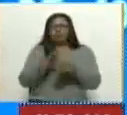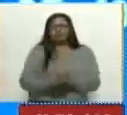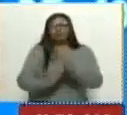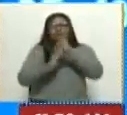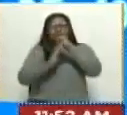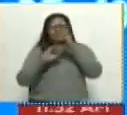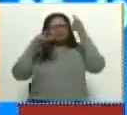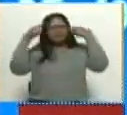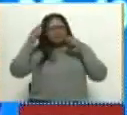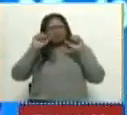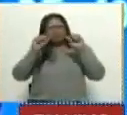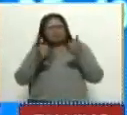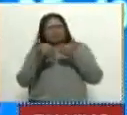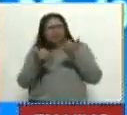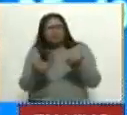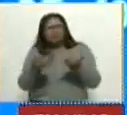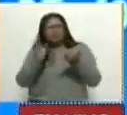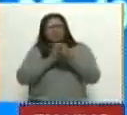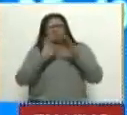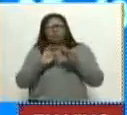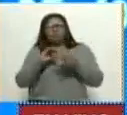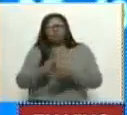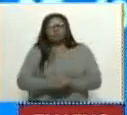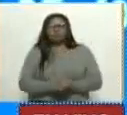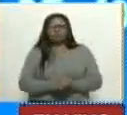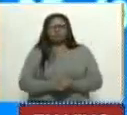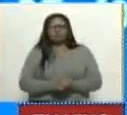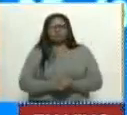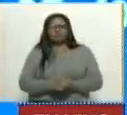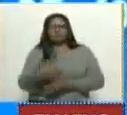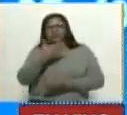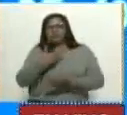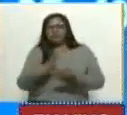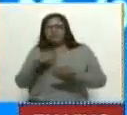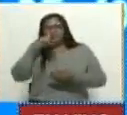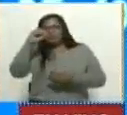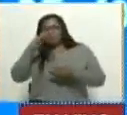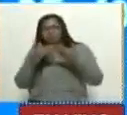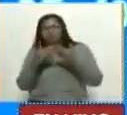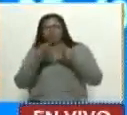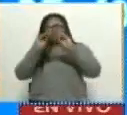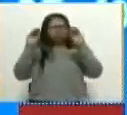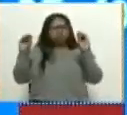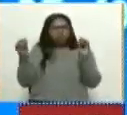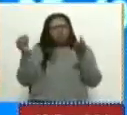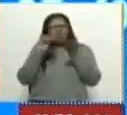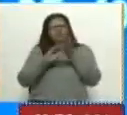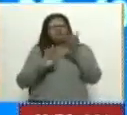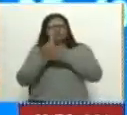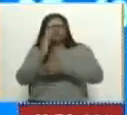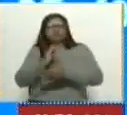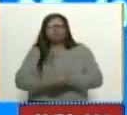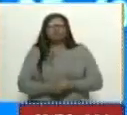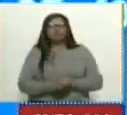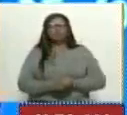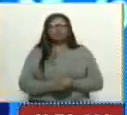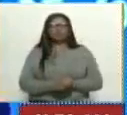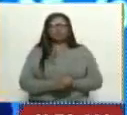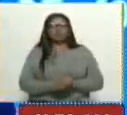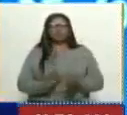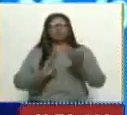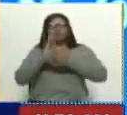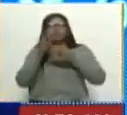inicia en el 99 una segunda etapa que el presidente Nicolás Maduro ha llamado de refundación de refundar la